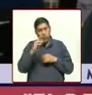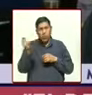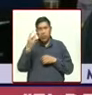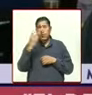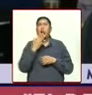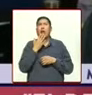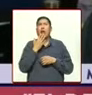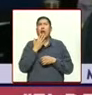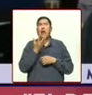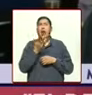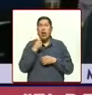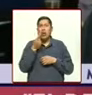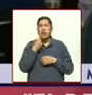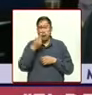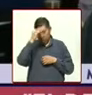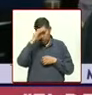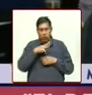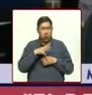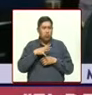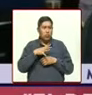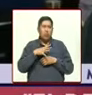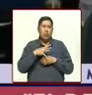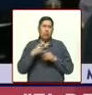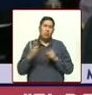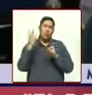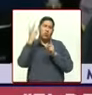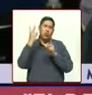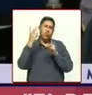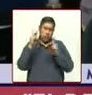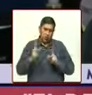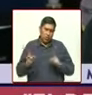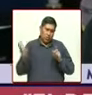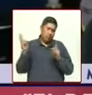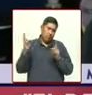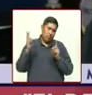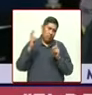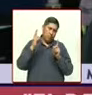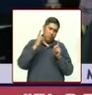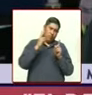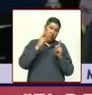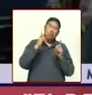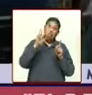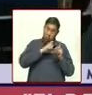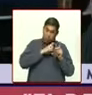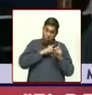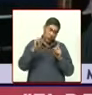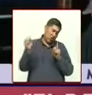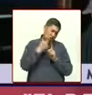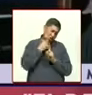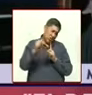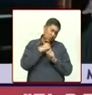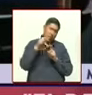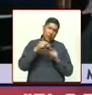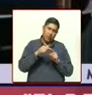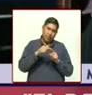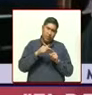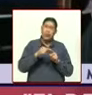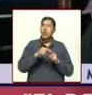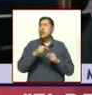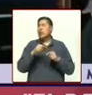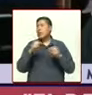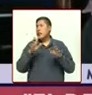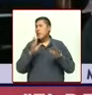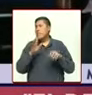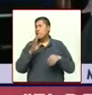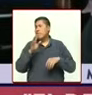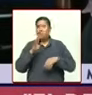de comunicación, señala que el señor ha sido abordado por 2 policías quienes lo han golpeado y demás. Ahora, la pena